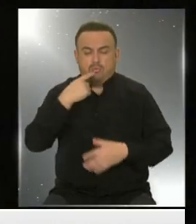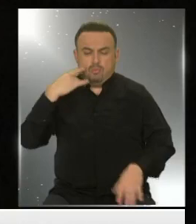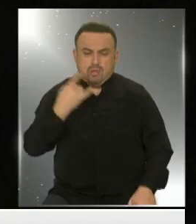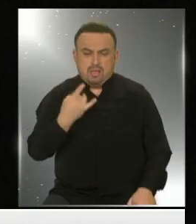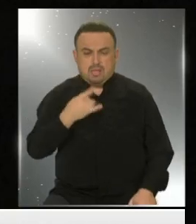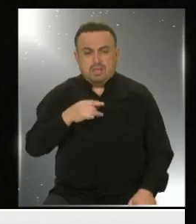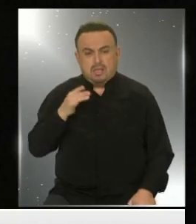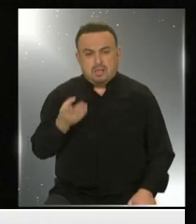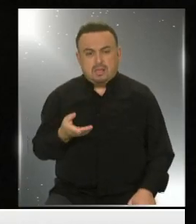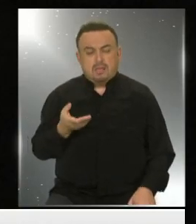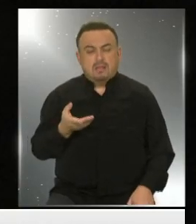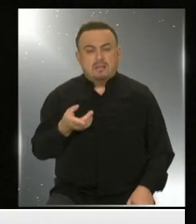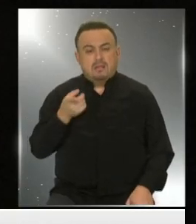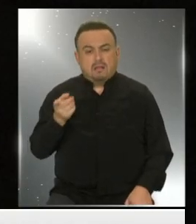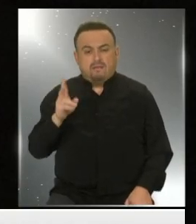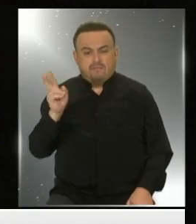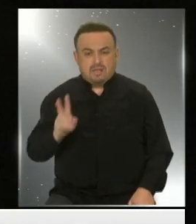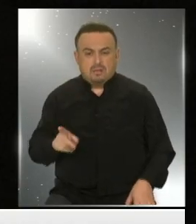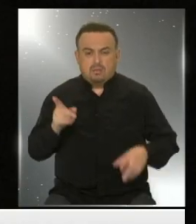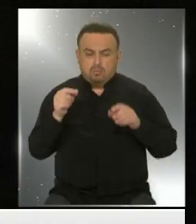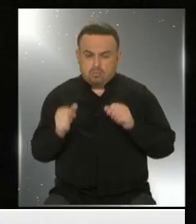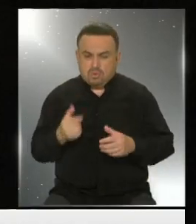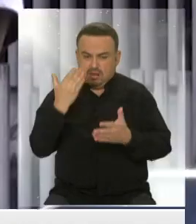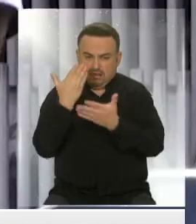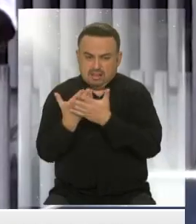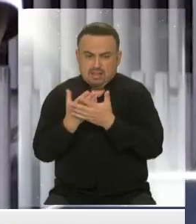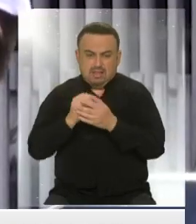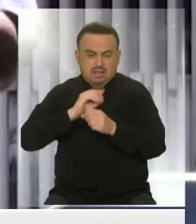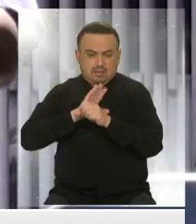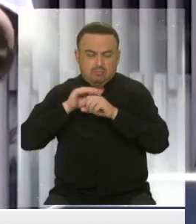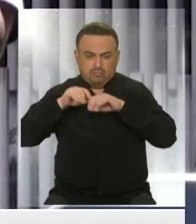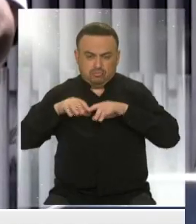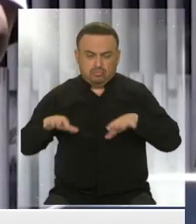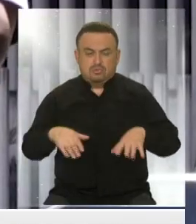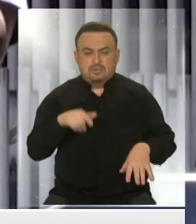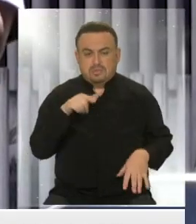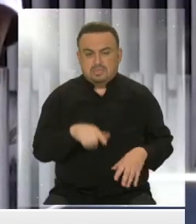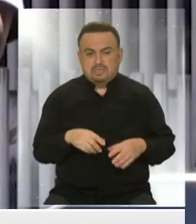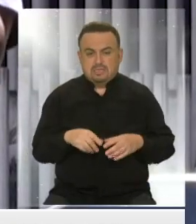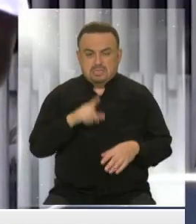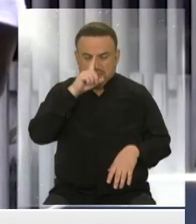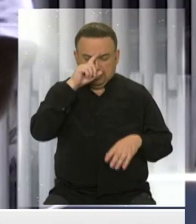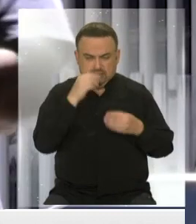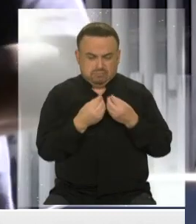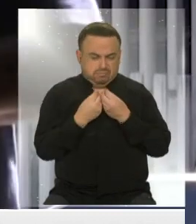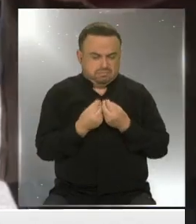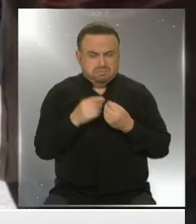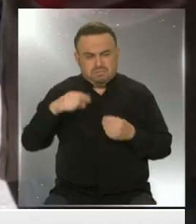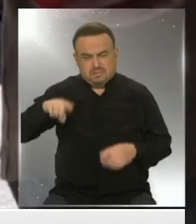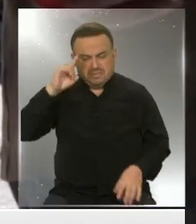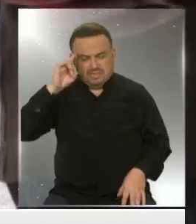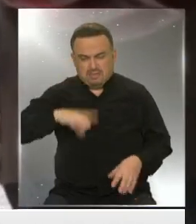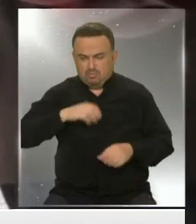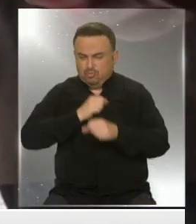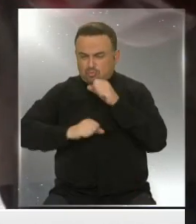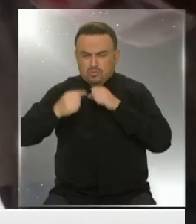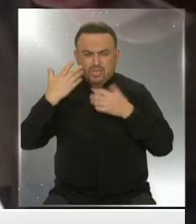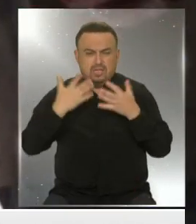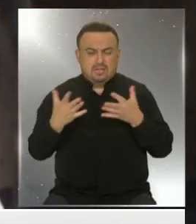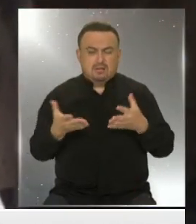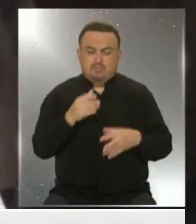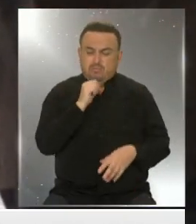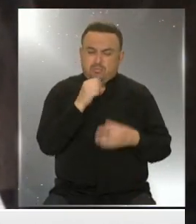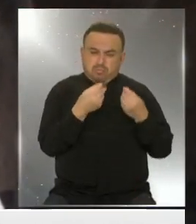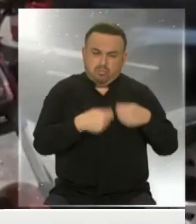para que así venezuela puede hacer frente a esta pandemia colapso en el sistema de salud lo hemos sabido desde hace años a